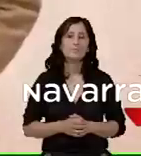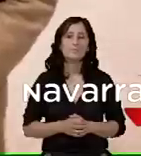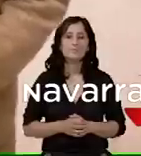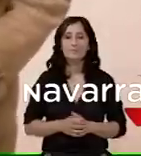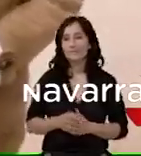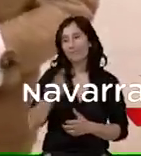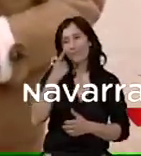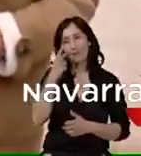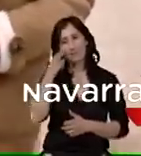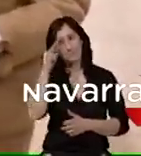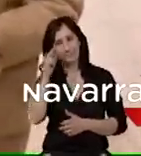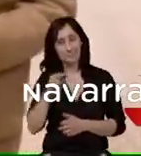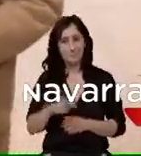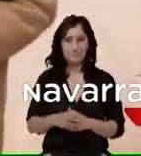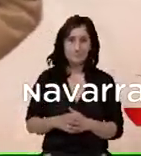Que sois muy cucos.